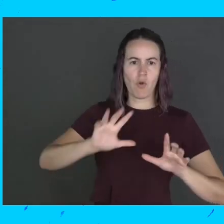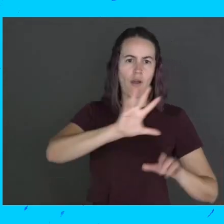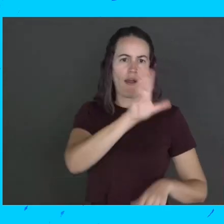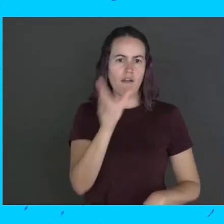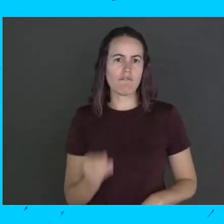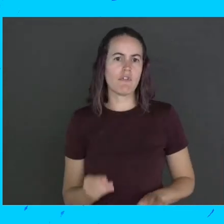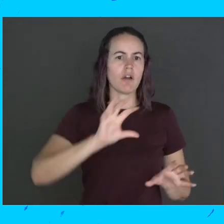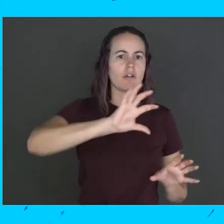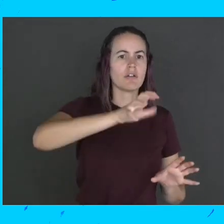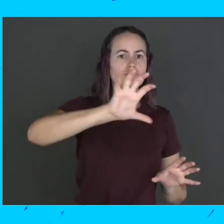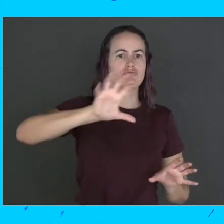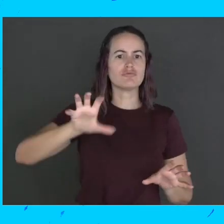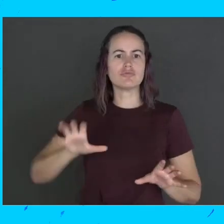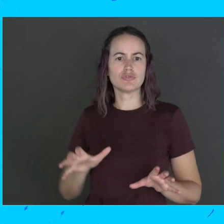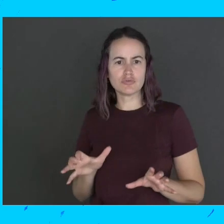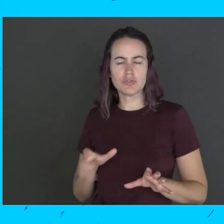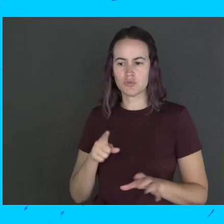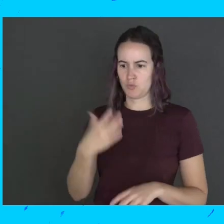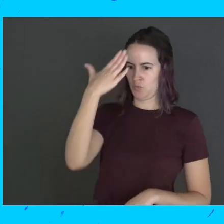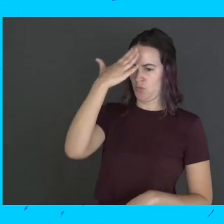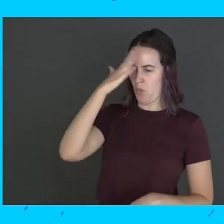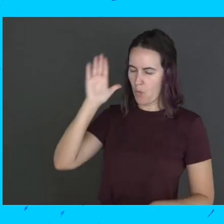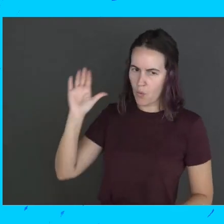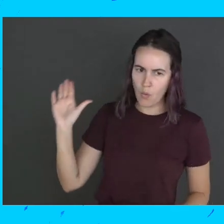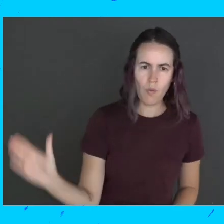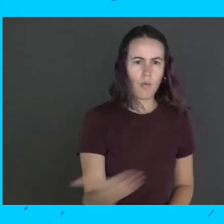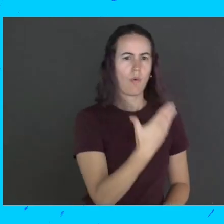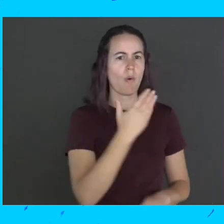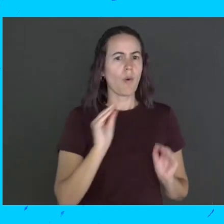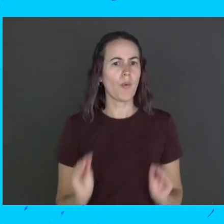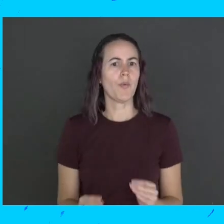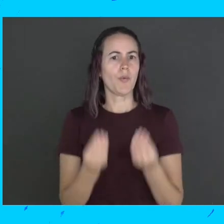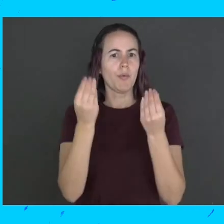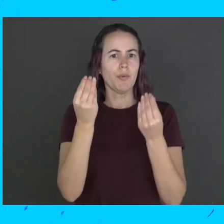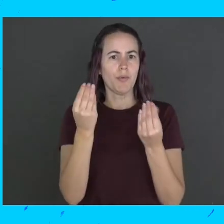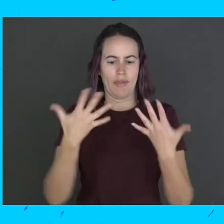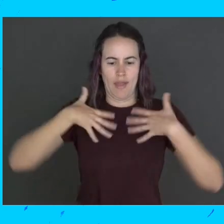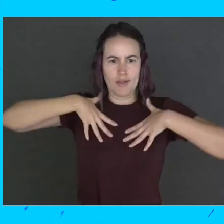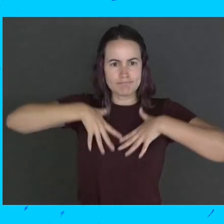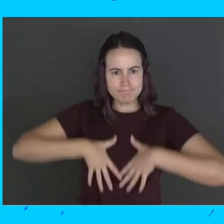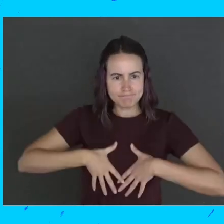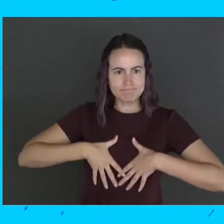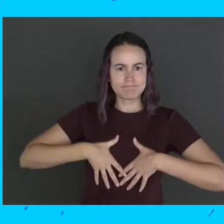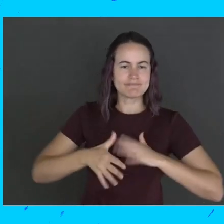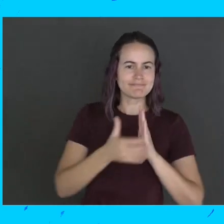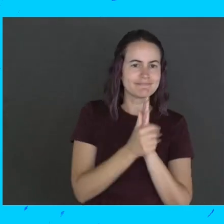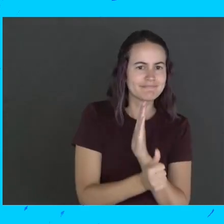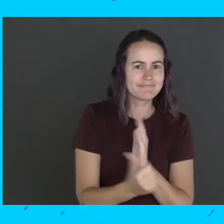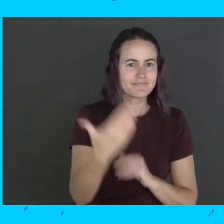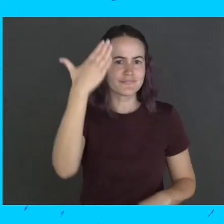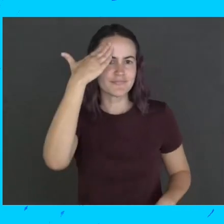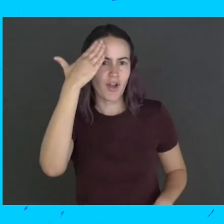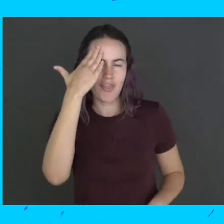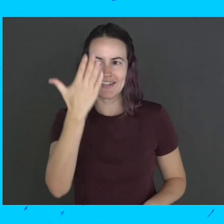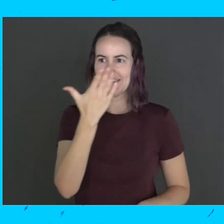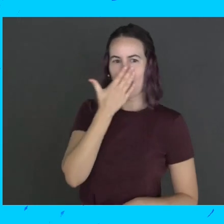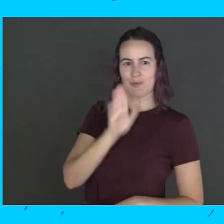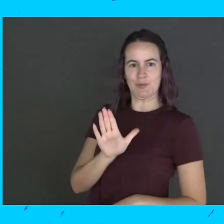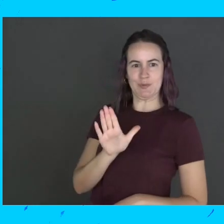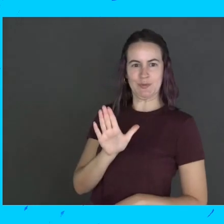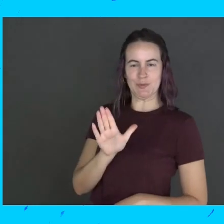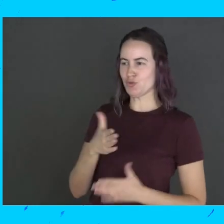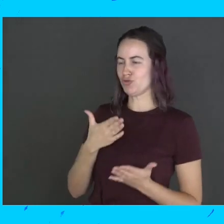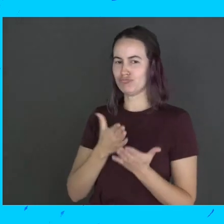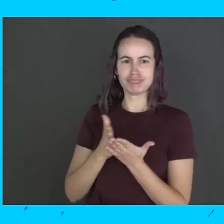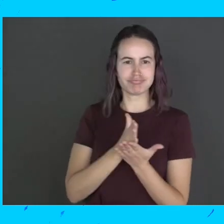lanzamiento de este compromiso de la África Oriental Occidental, y esta estrategia de bienestar. Les damos